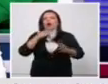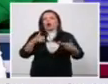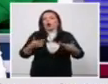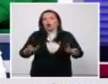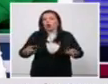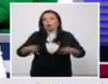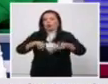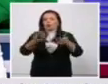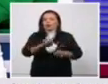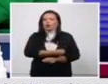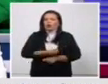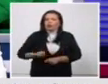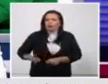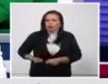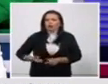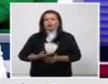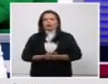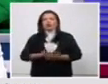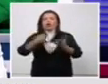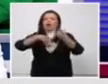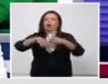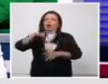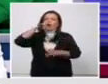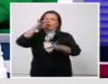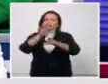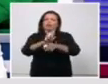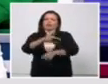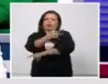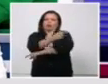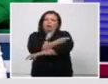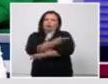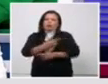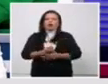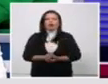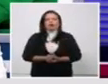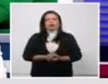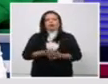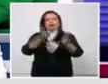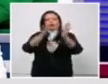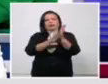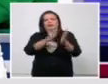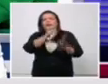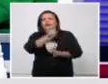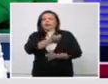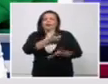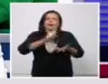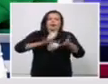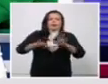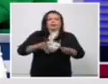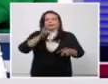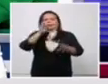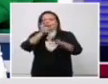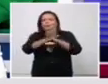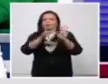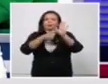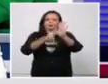vacuna debe dar un resultado, va a dar un resultado, pero todavía nos demoramos un tiempo en esta